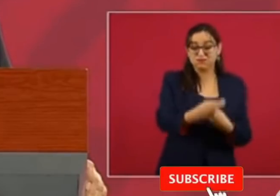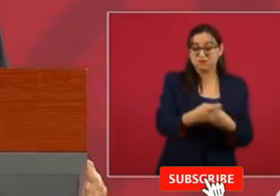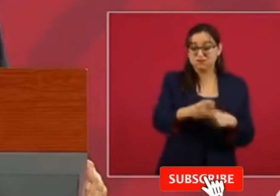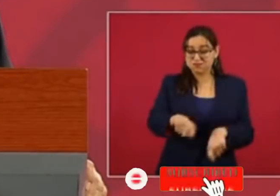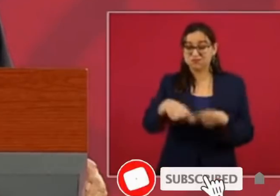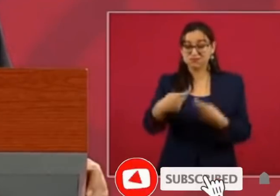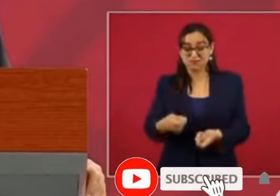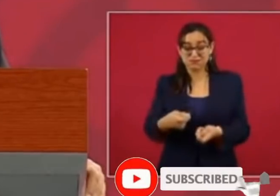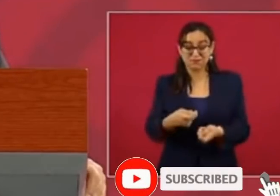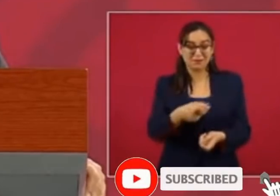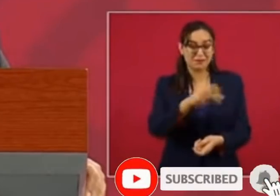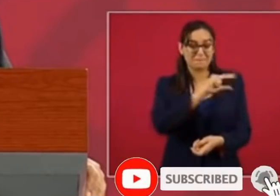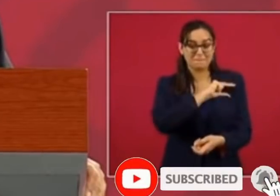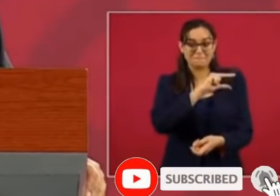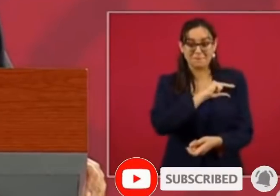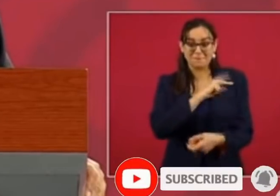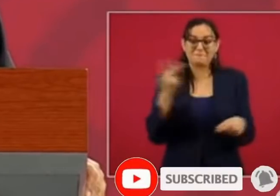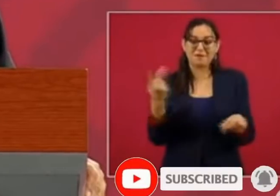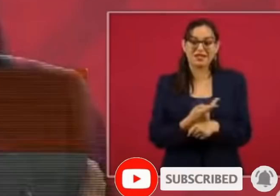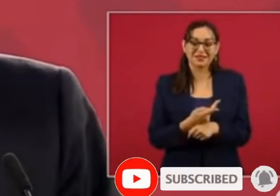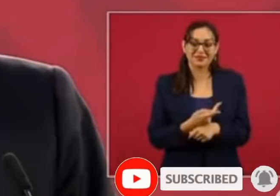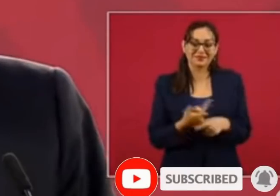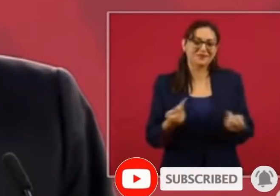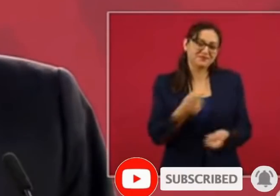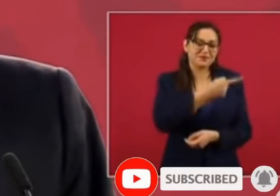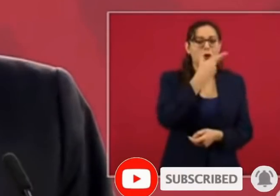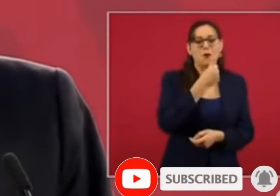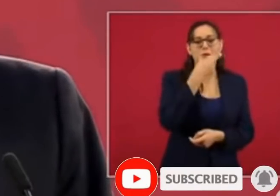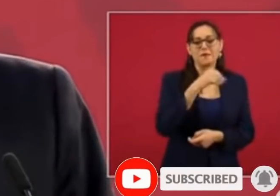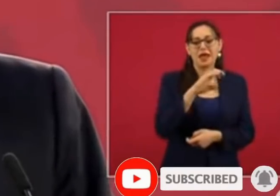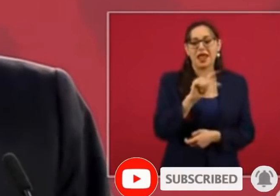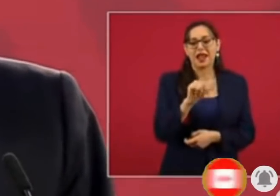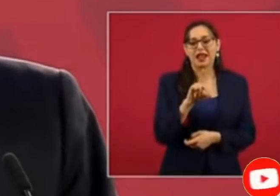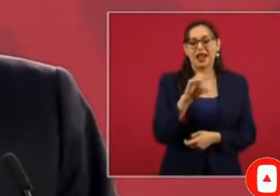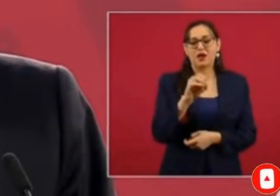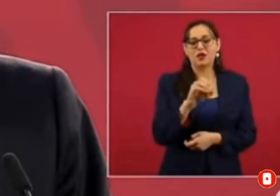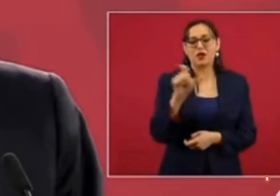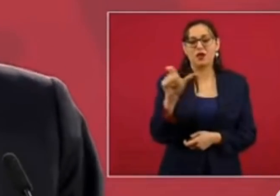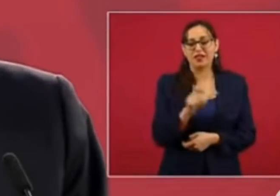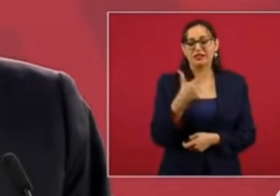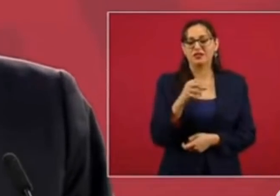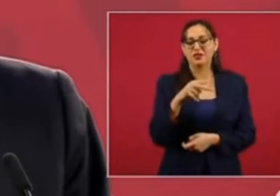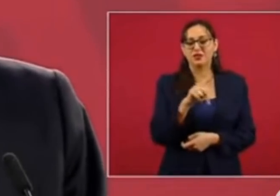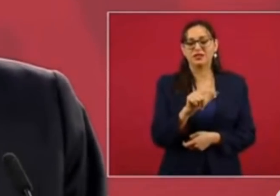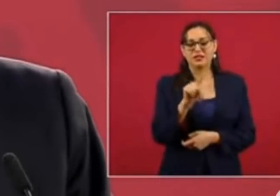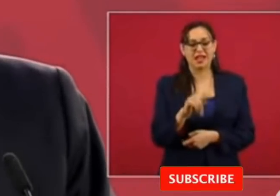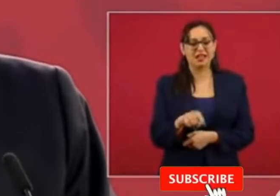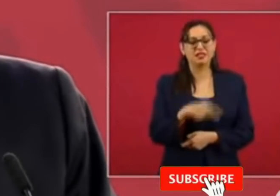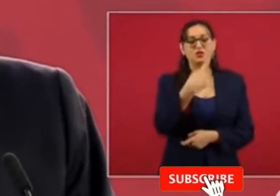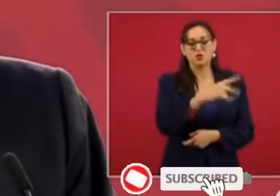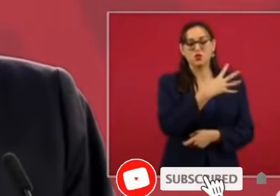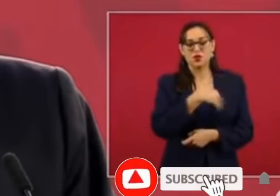pues la familia de Claudio X González, uno de sus hijos, se queda con una